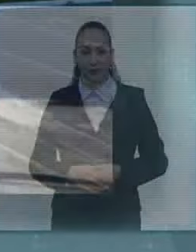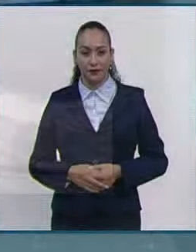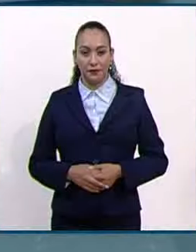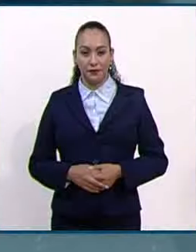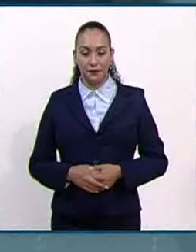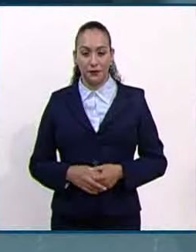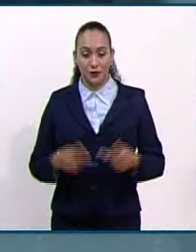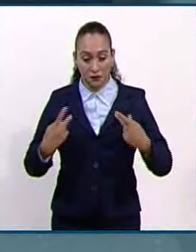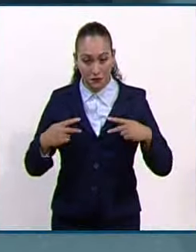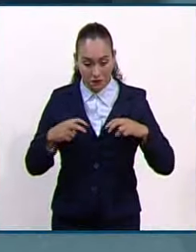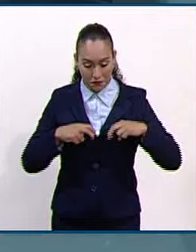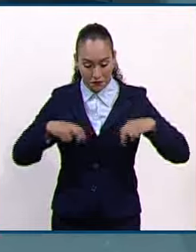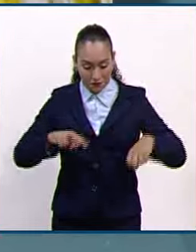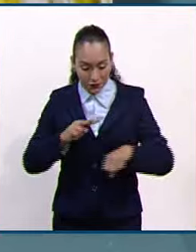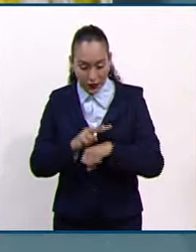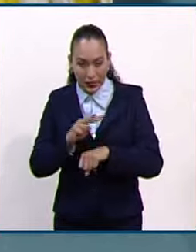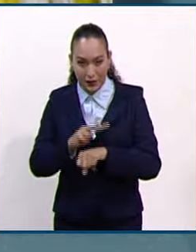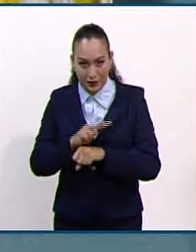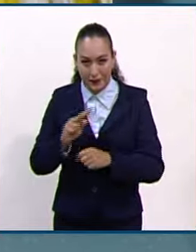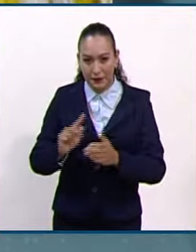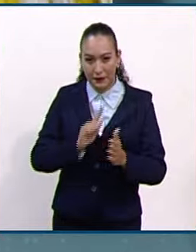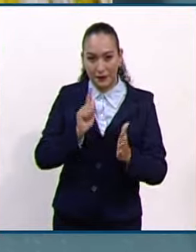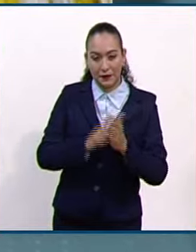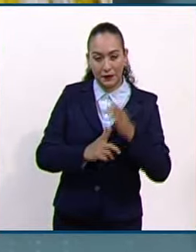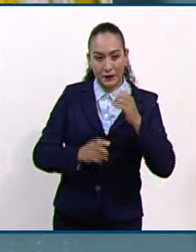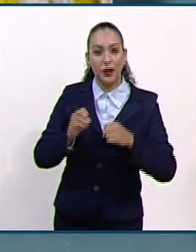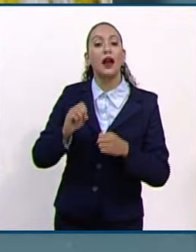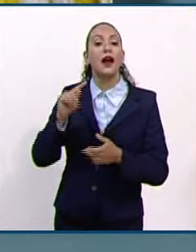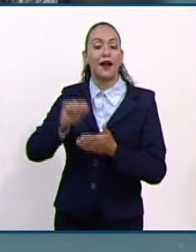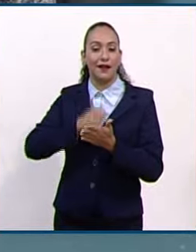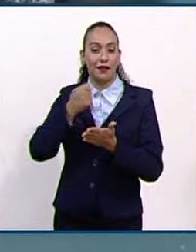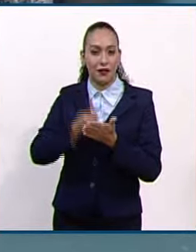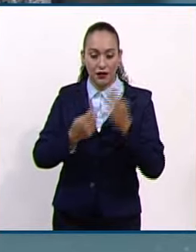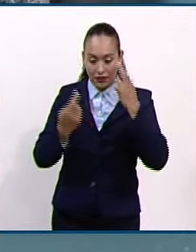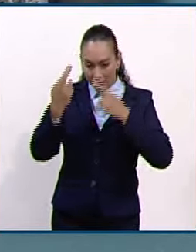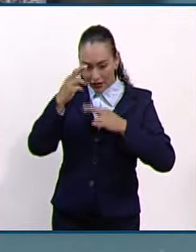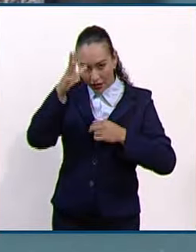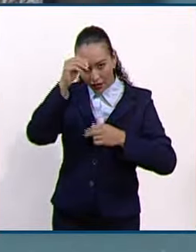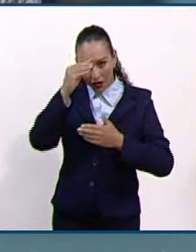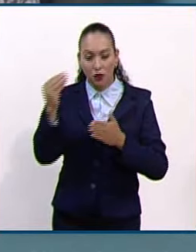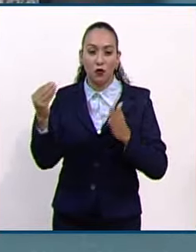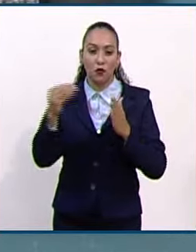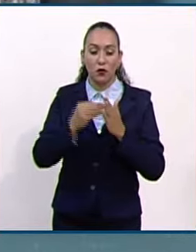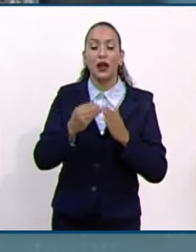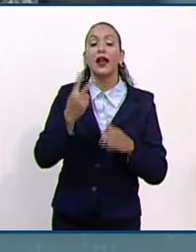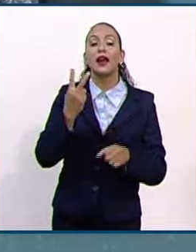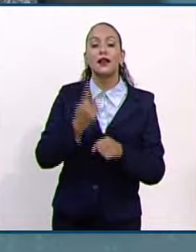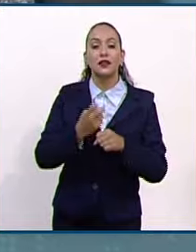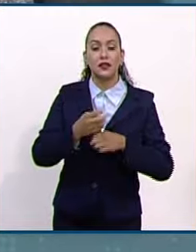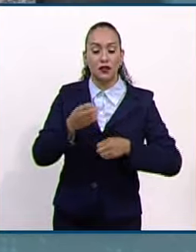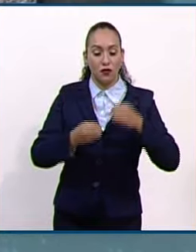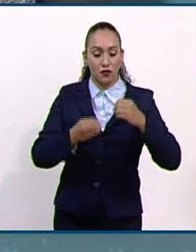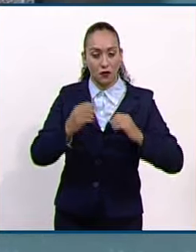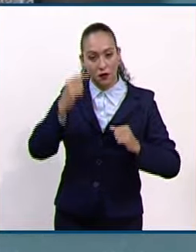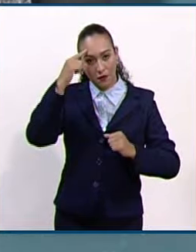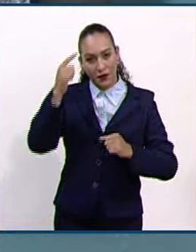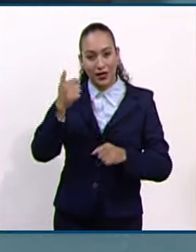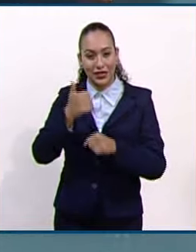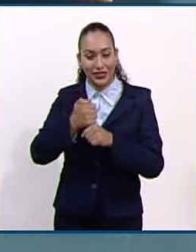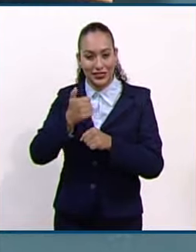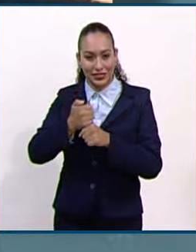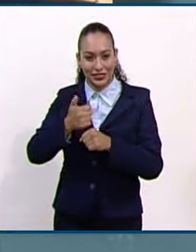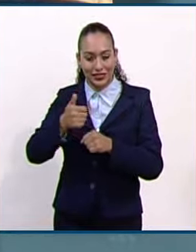el Consejo de la Judicatura de Tamaulipas publicó el acuerdo mediante el cual se crea el segundo Tribunal Laboral de la Sexta Región